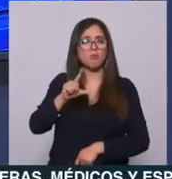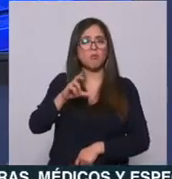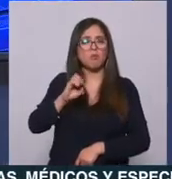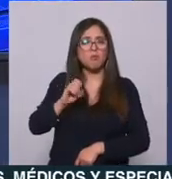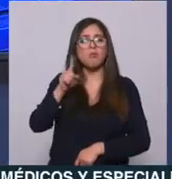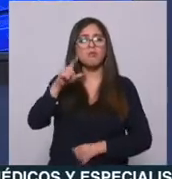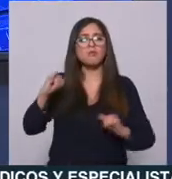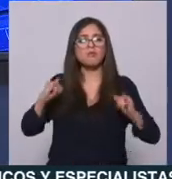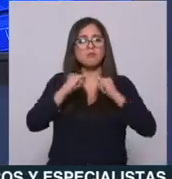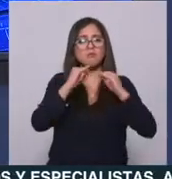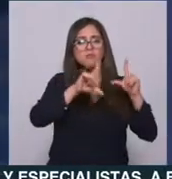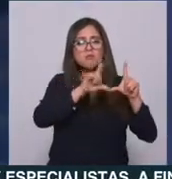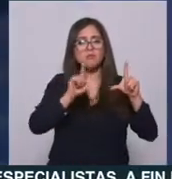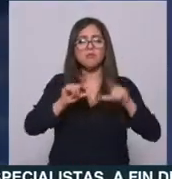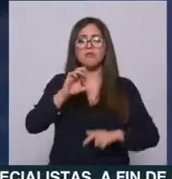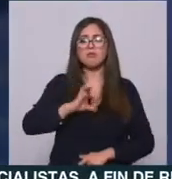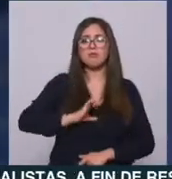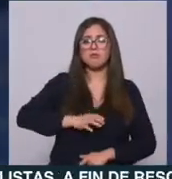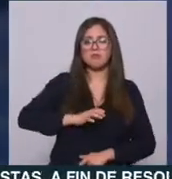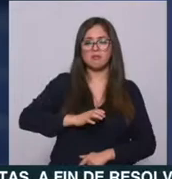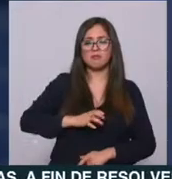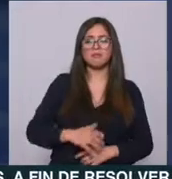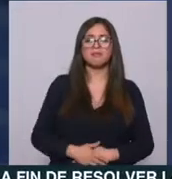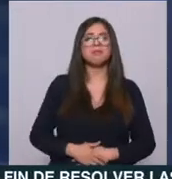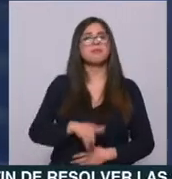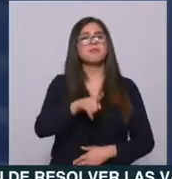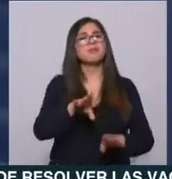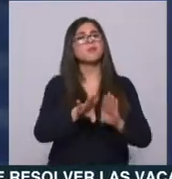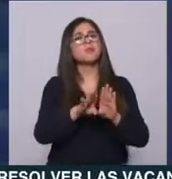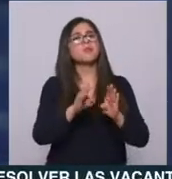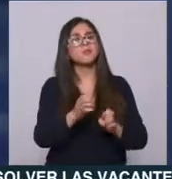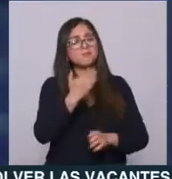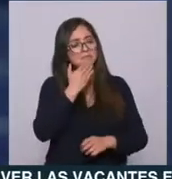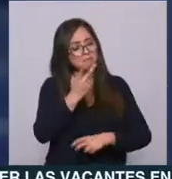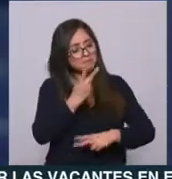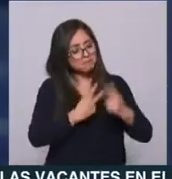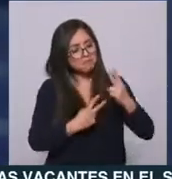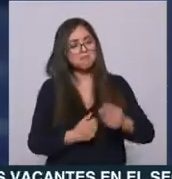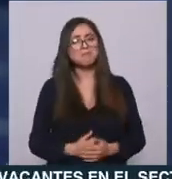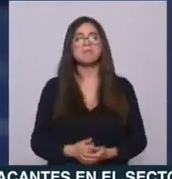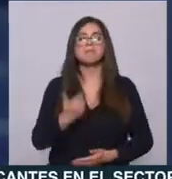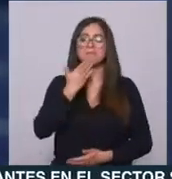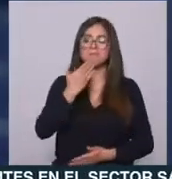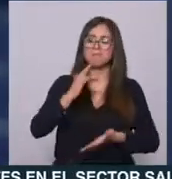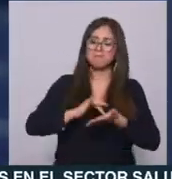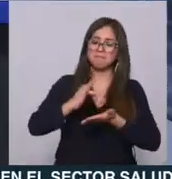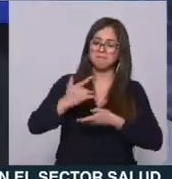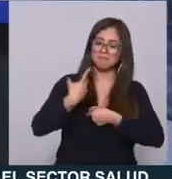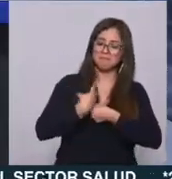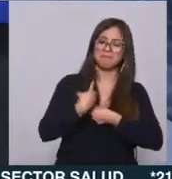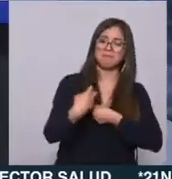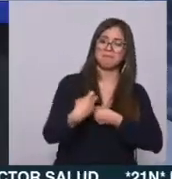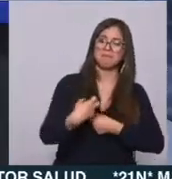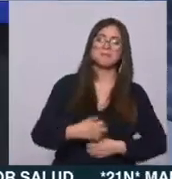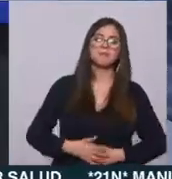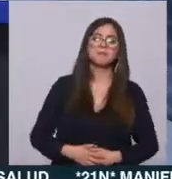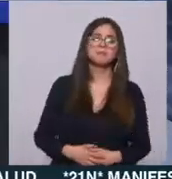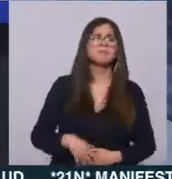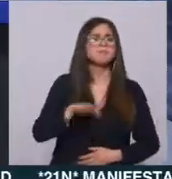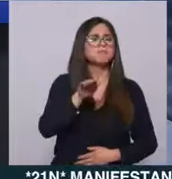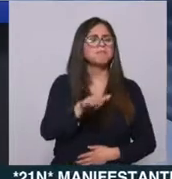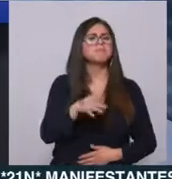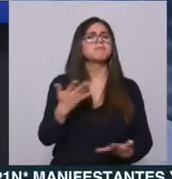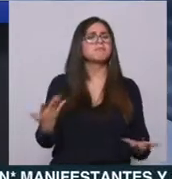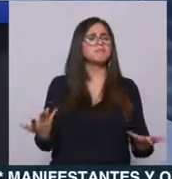Cancerología. Doctor, bienvenido a Capital 21. ¿Cómo está usted? ¿Cómo le va? Muchas gracias por la invitación. Gracias. Bienvenido, doctor. Doctor, ¿cómo va la situación del